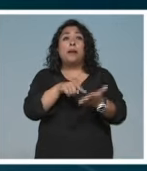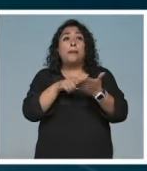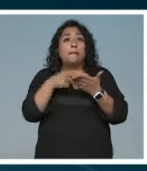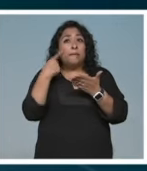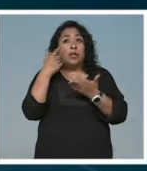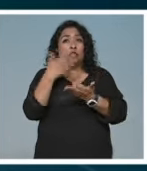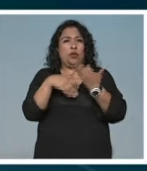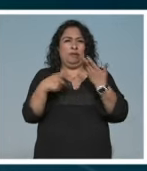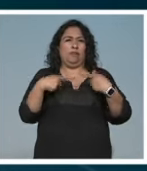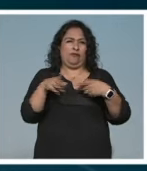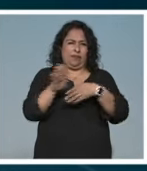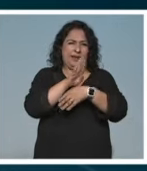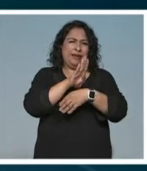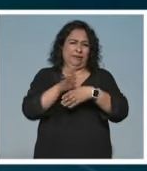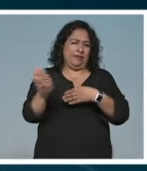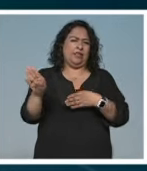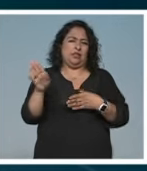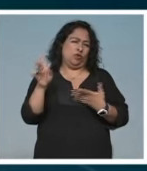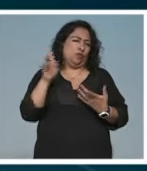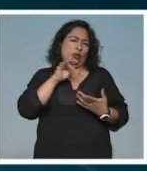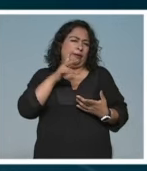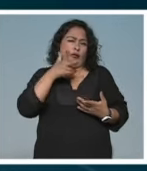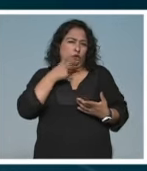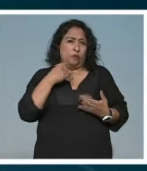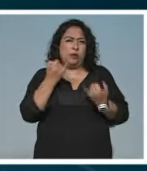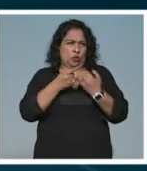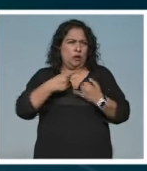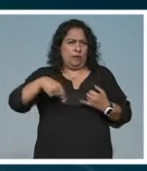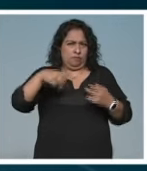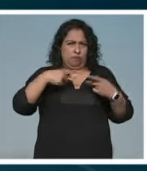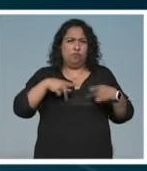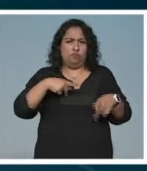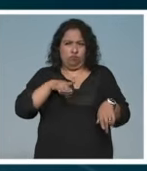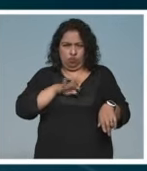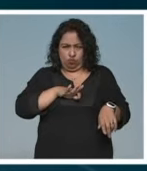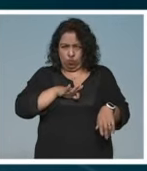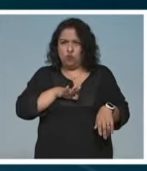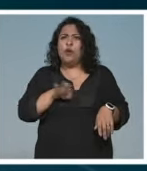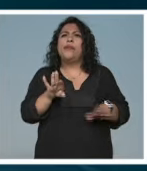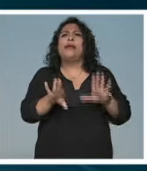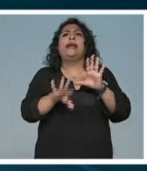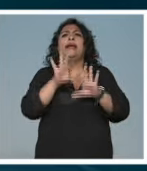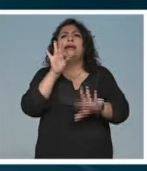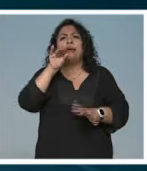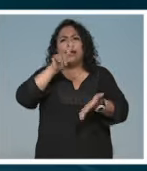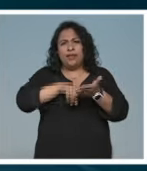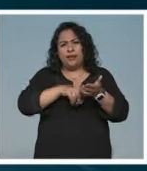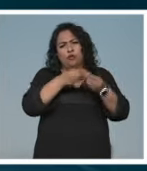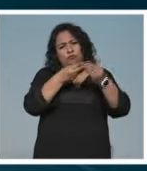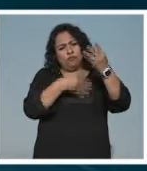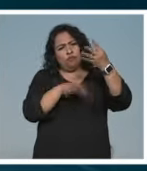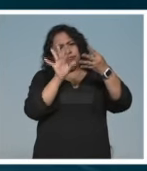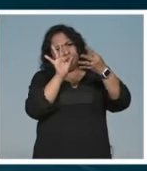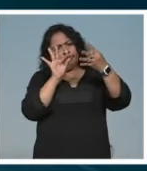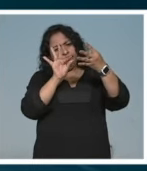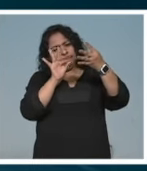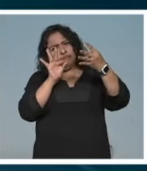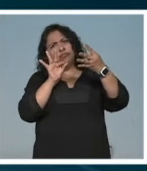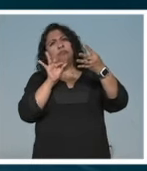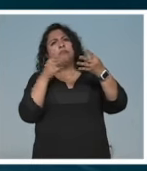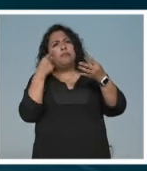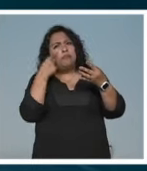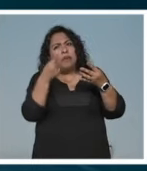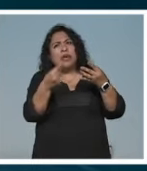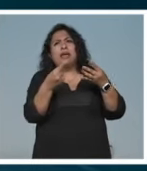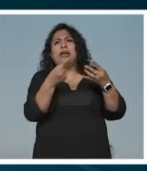todos nuestros beneficiarios y beneficiarias y que también el público pudiese elegir dentro de la gama de posibilidades, ver